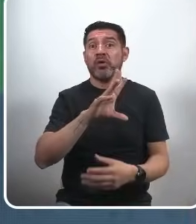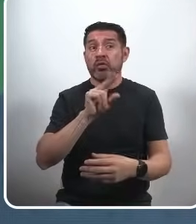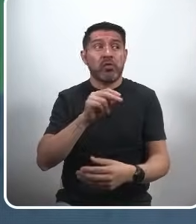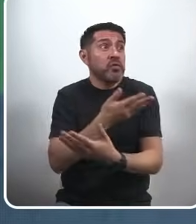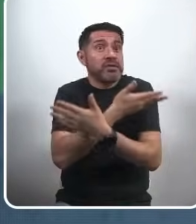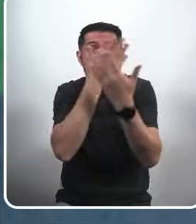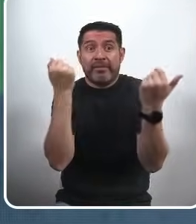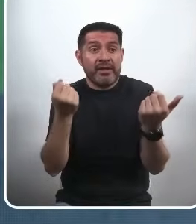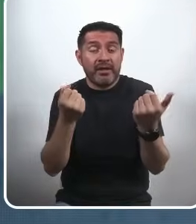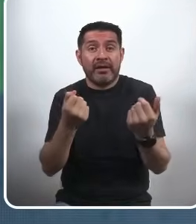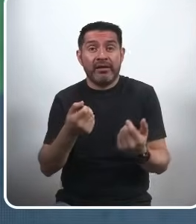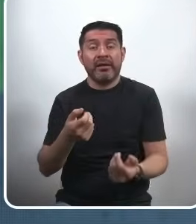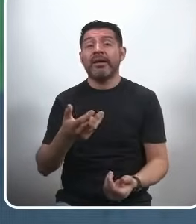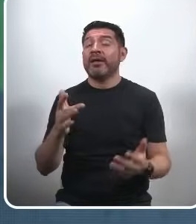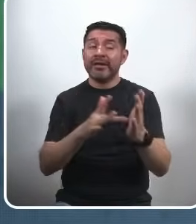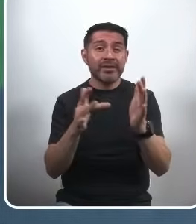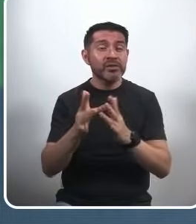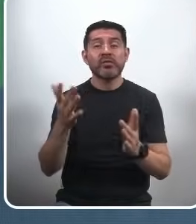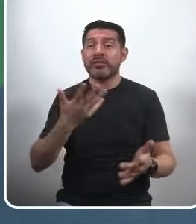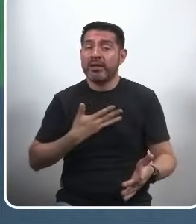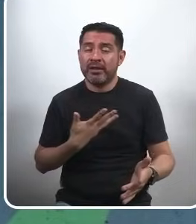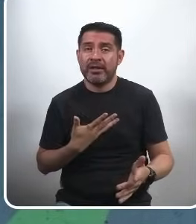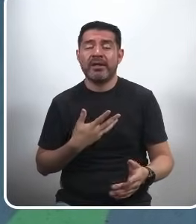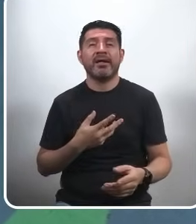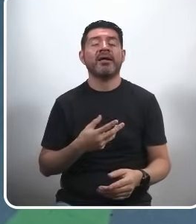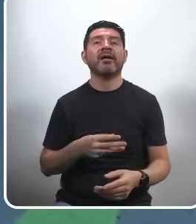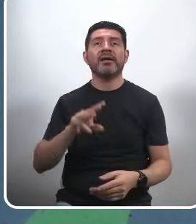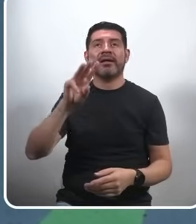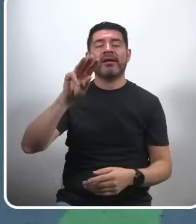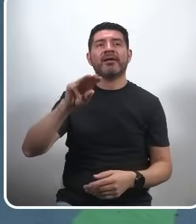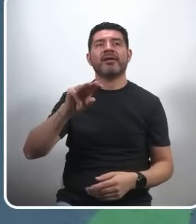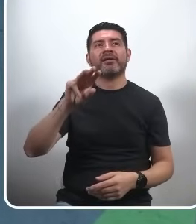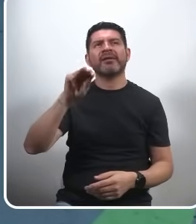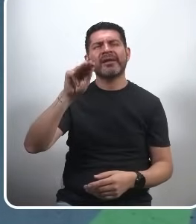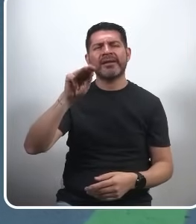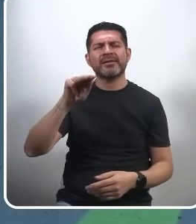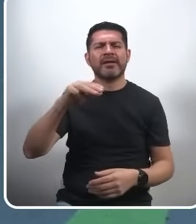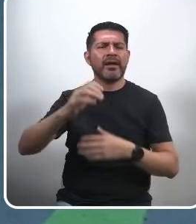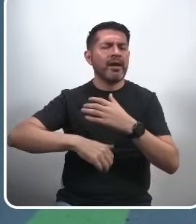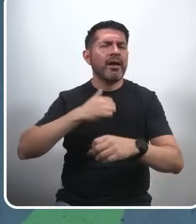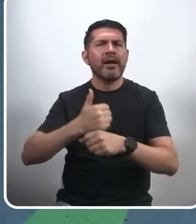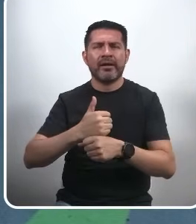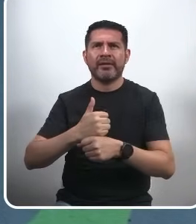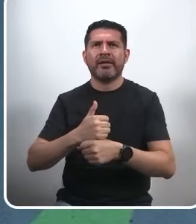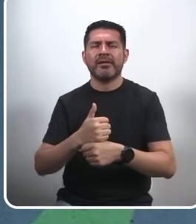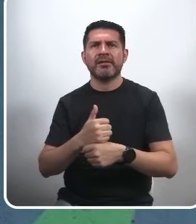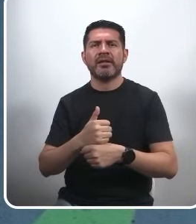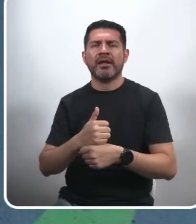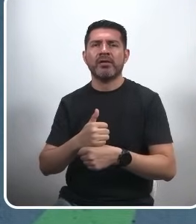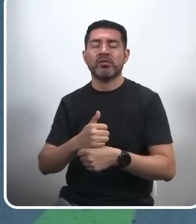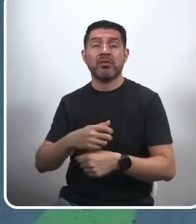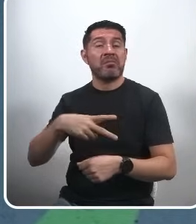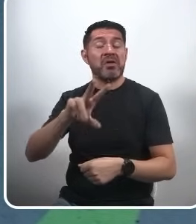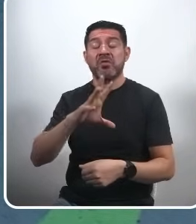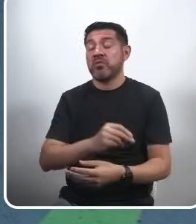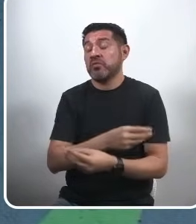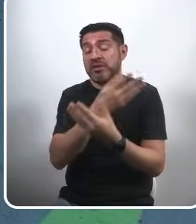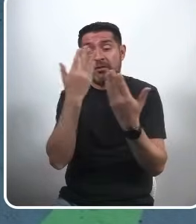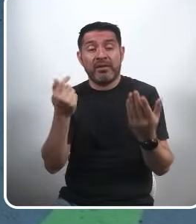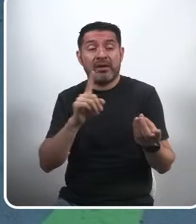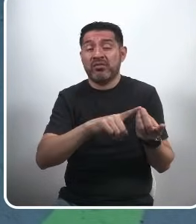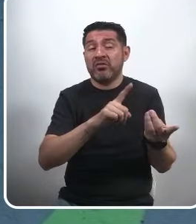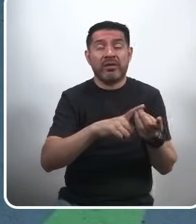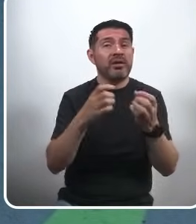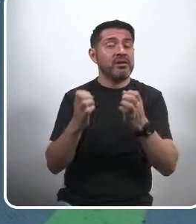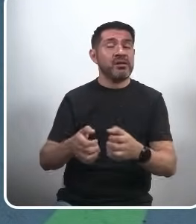años, 3 días se quedó y no se dieron cuentas al tercer día. ¿Por qué? Porque viajaban en caravana. Y la idea, el protocolo